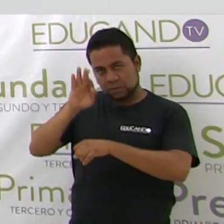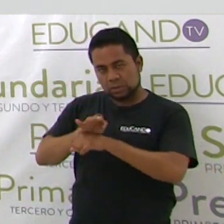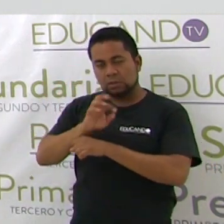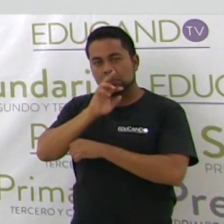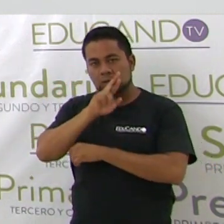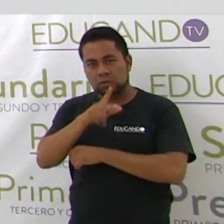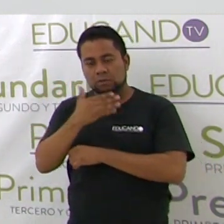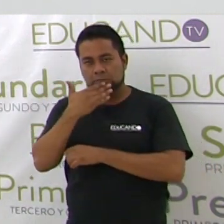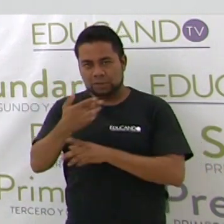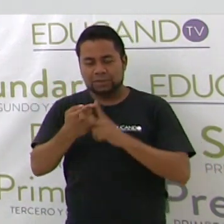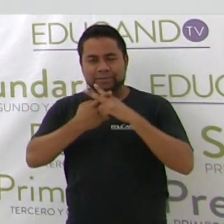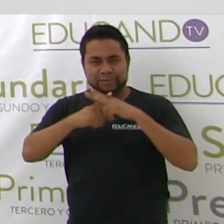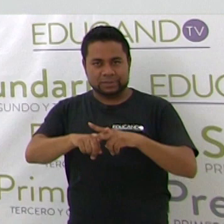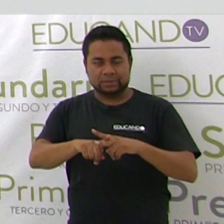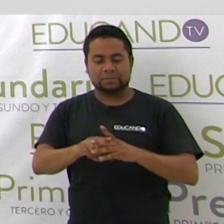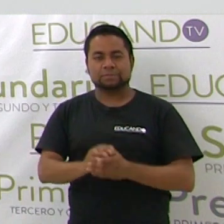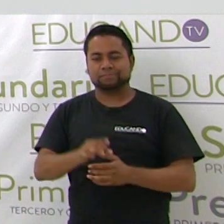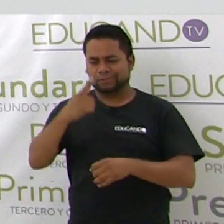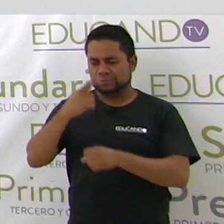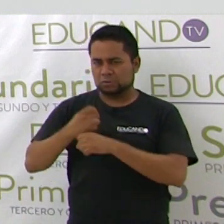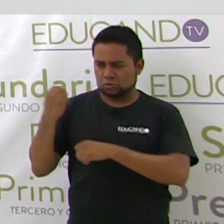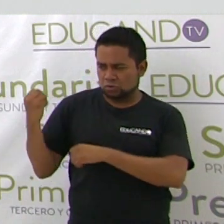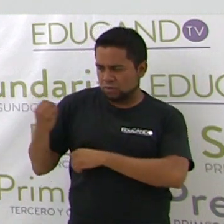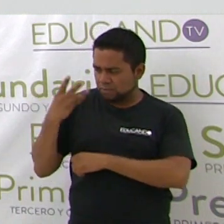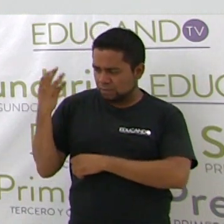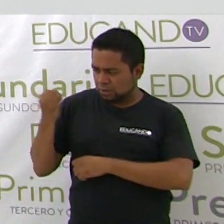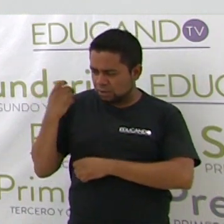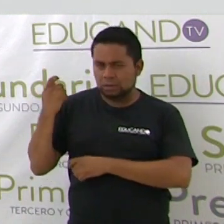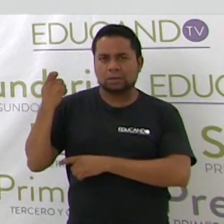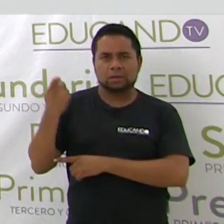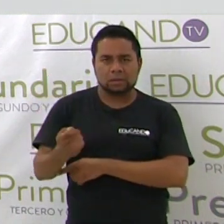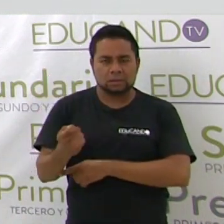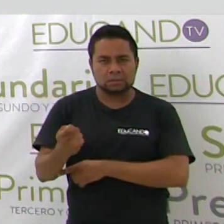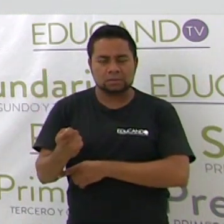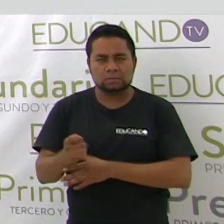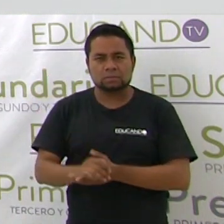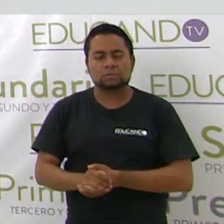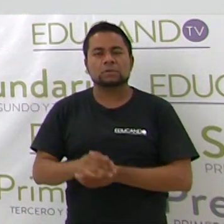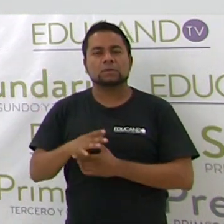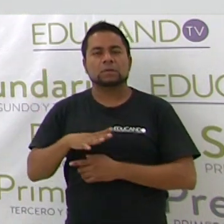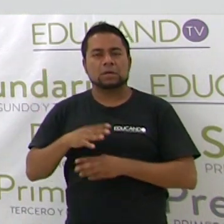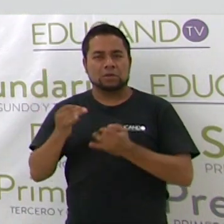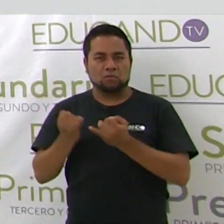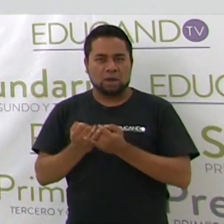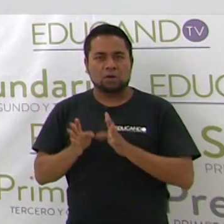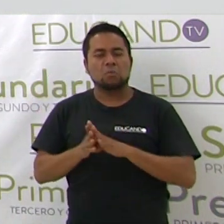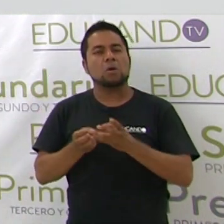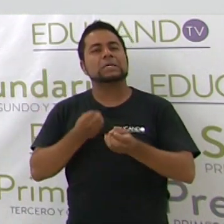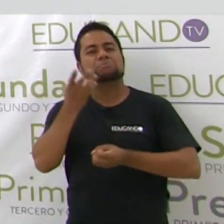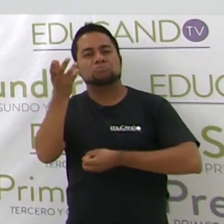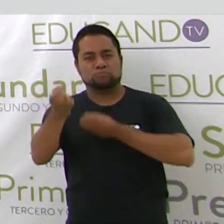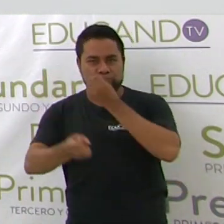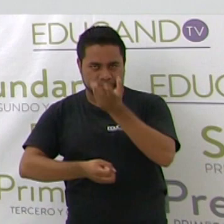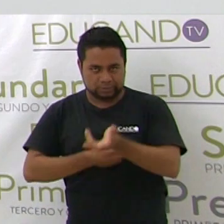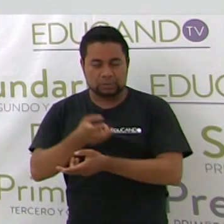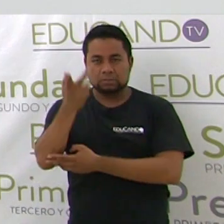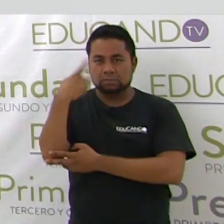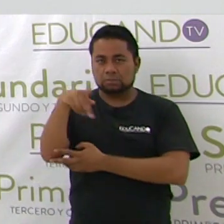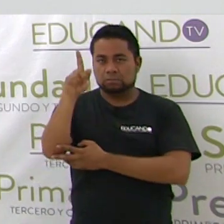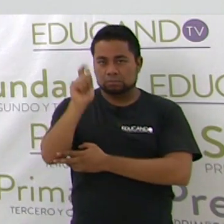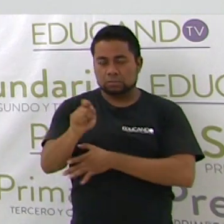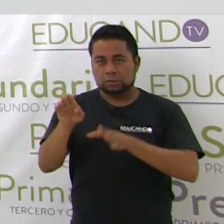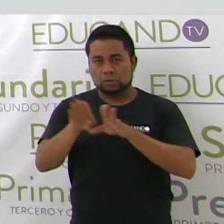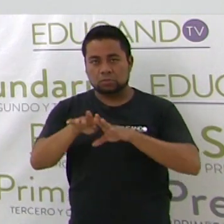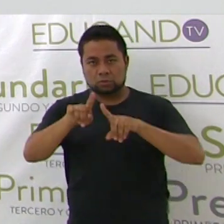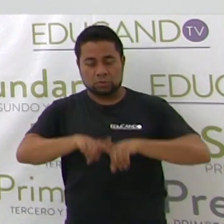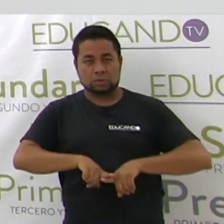a iniciar. ¿Qué es una conferencia? Una conferencia, niños, es una exposición, pero a diferencia de